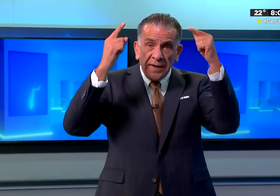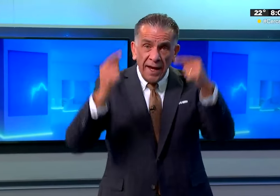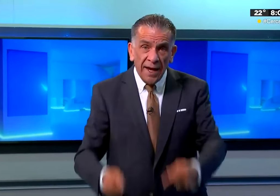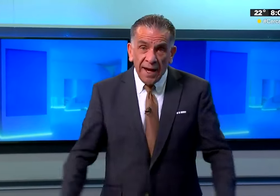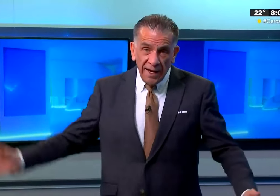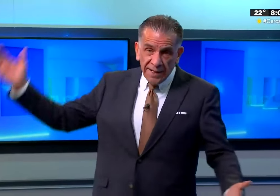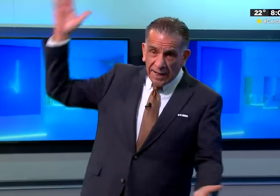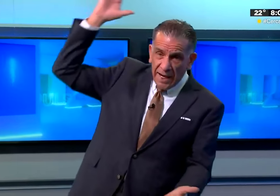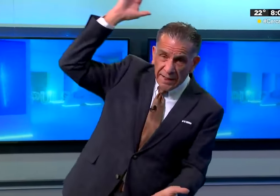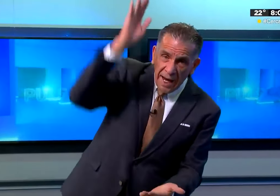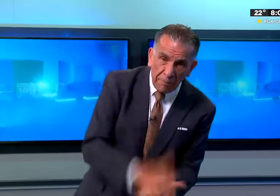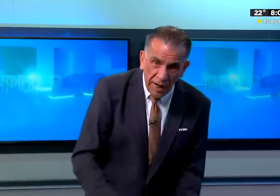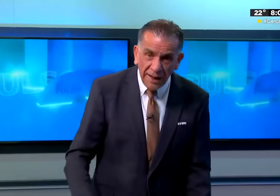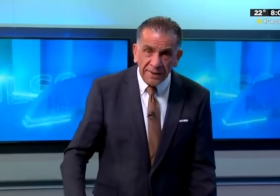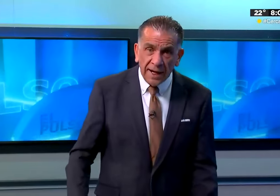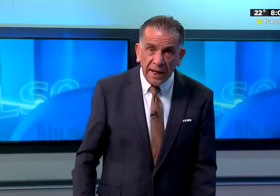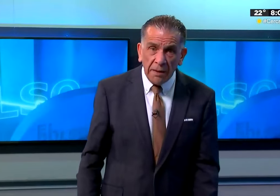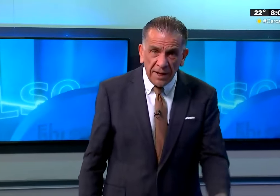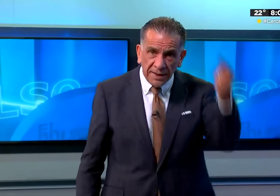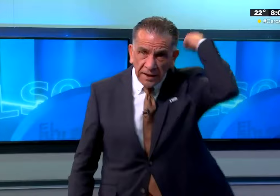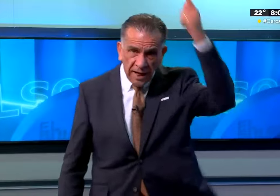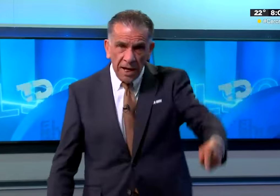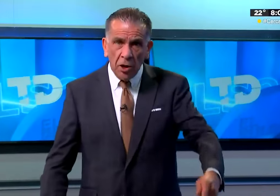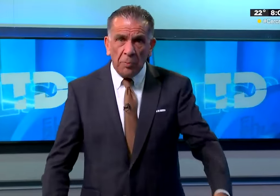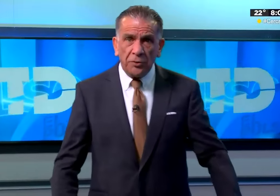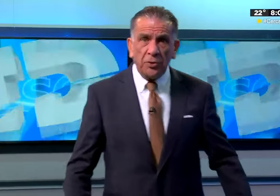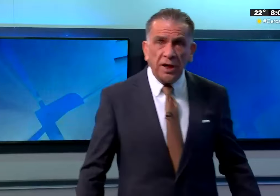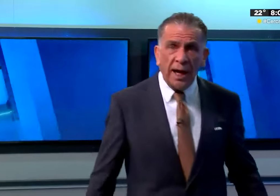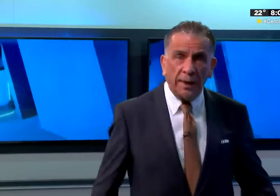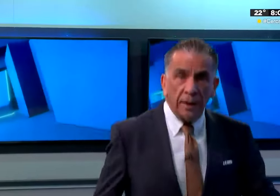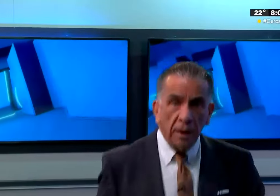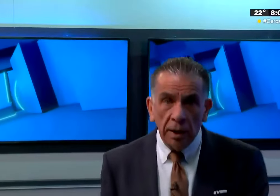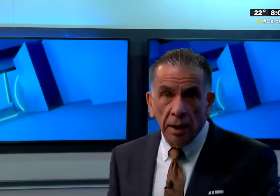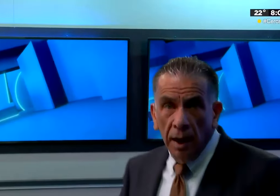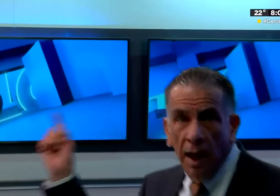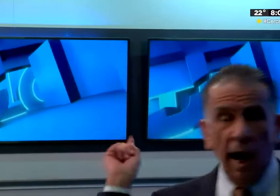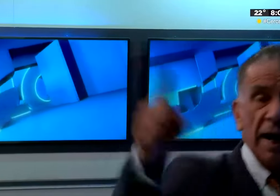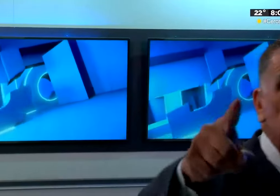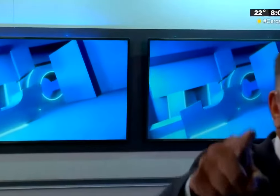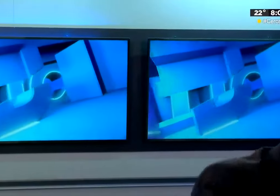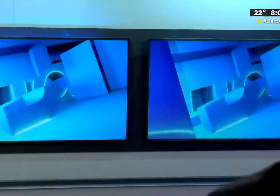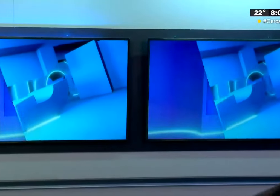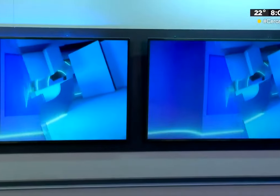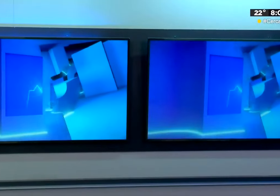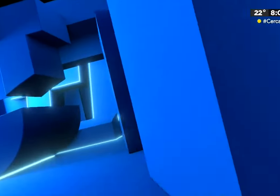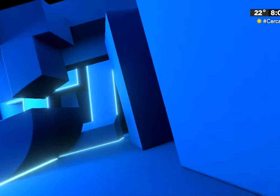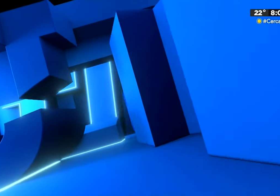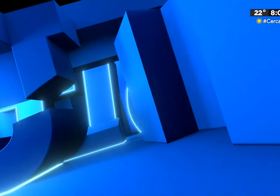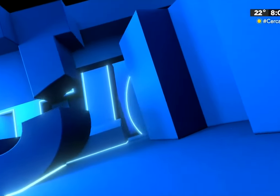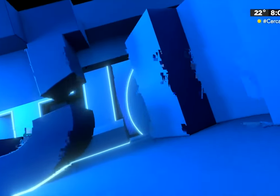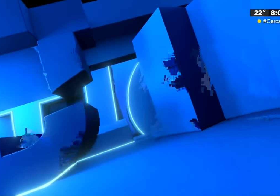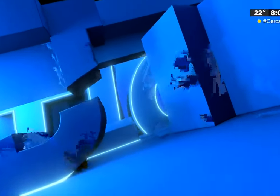Ignorante es aquel que aplasta cada vez que tiene oportunidad. Ahí les voy.